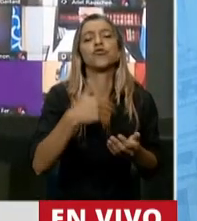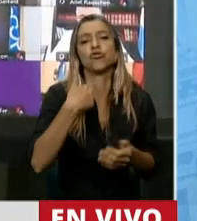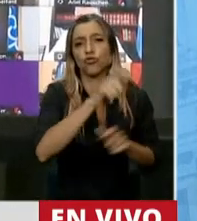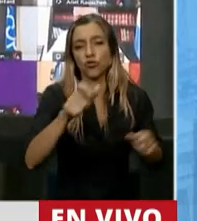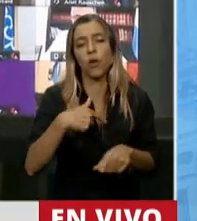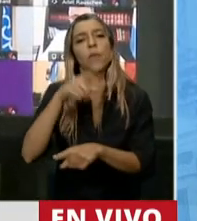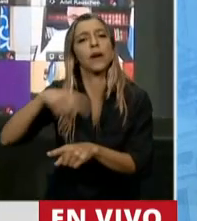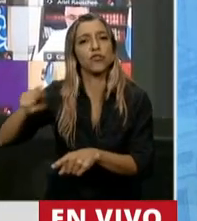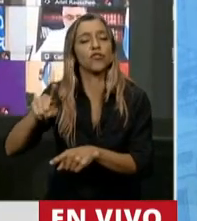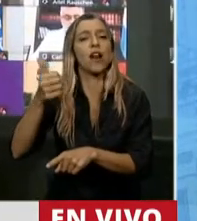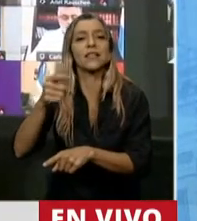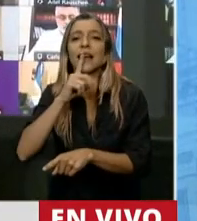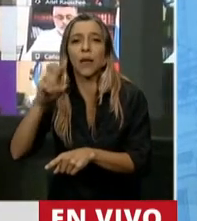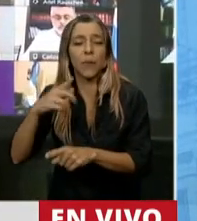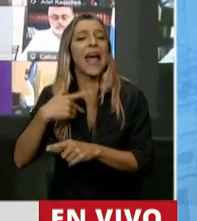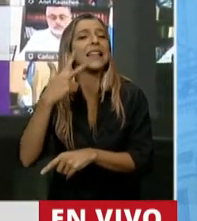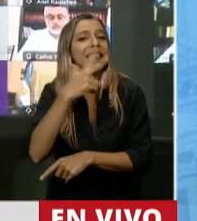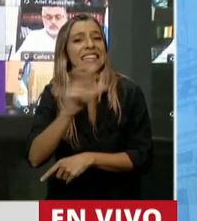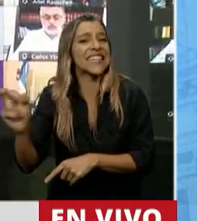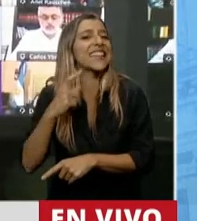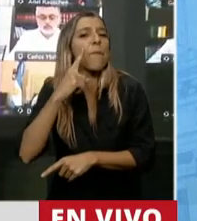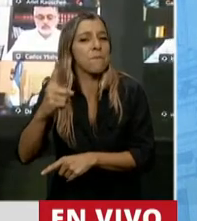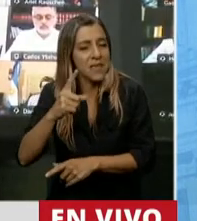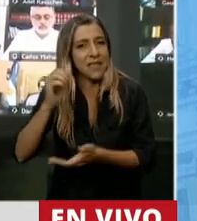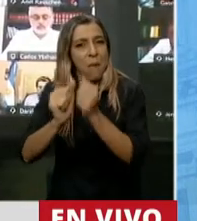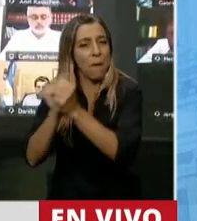empresas y hoy este aporte solidario y extraordinario